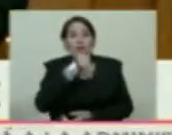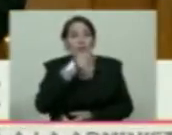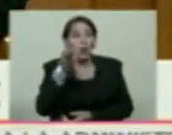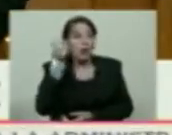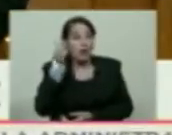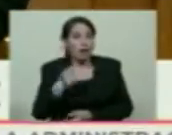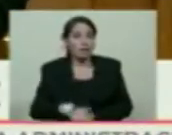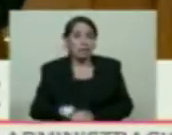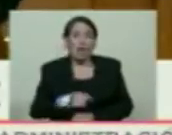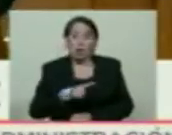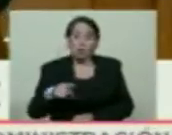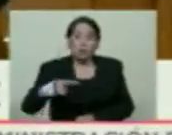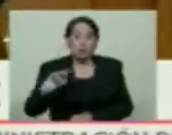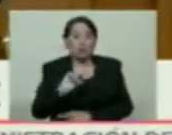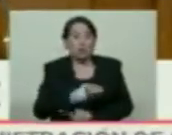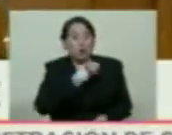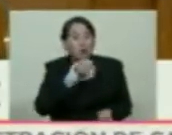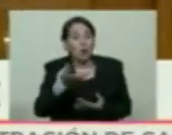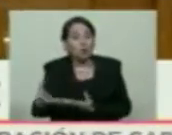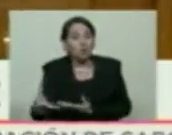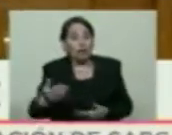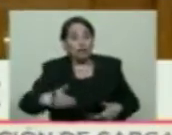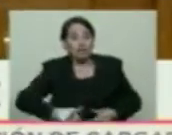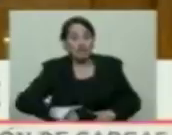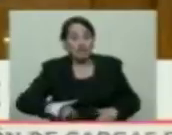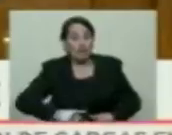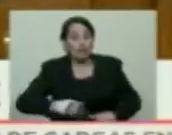nuestros nietos. A contarle la lucha que hemos dado hoy